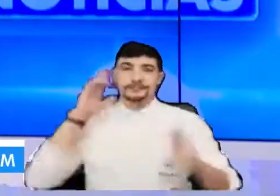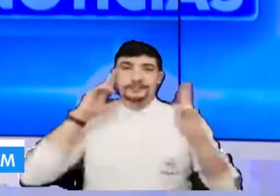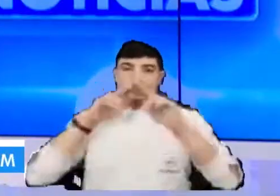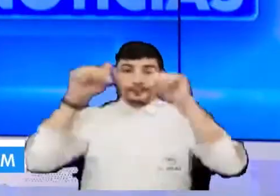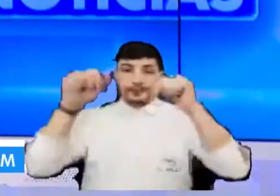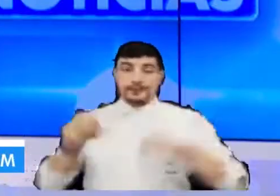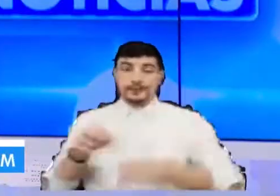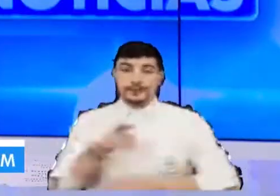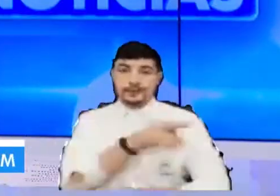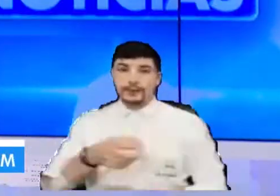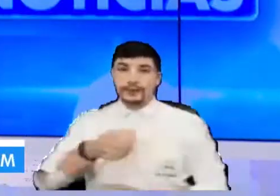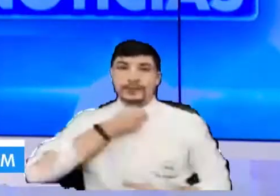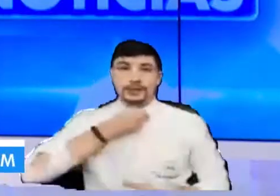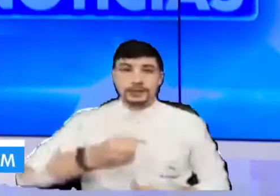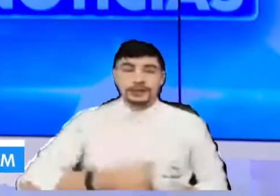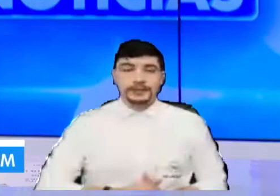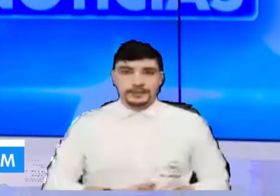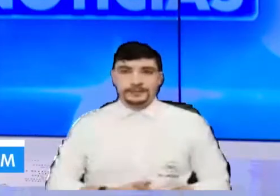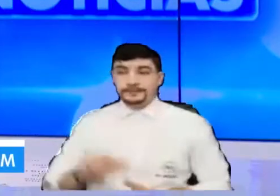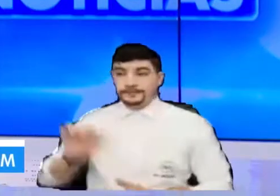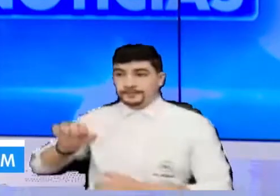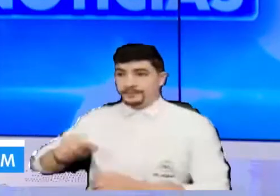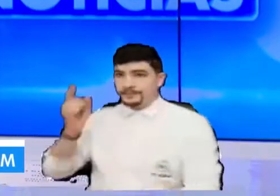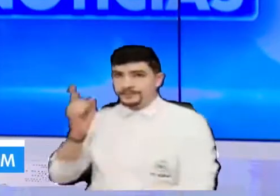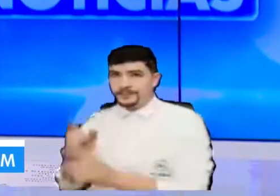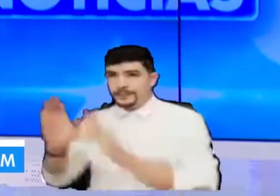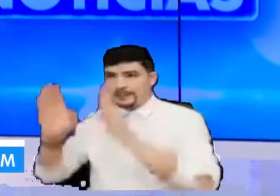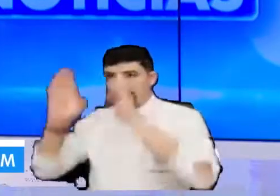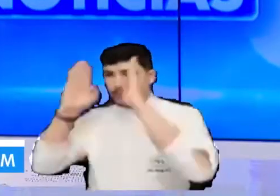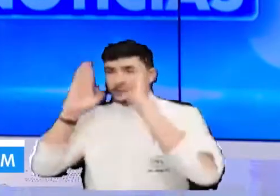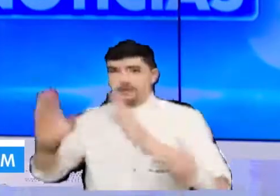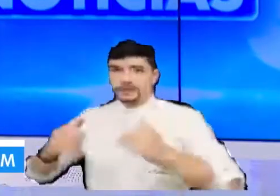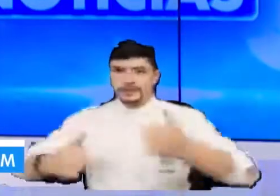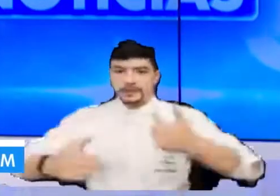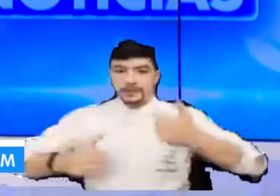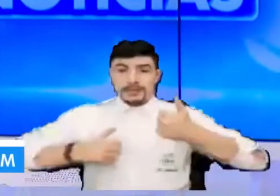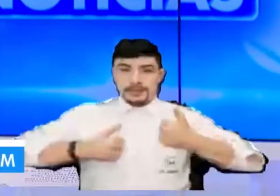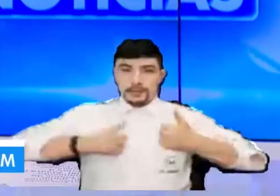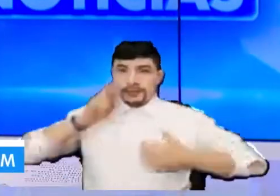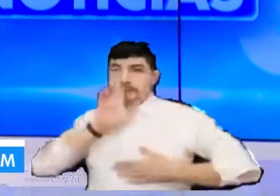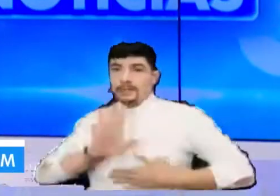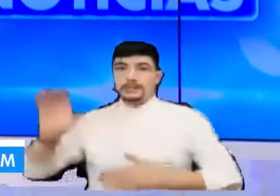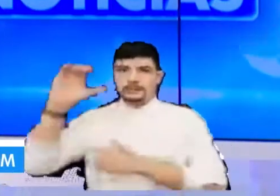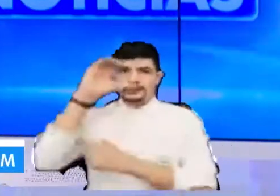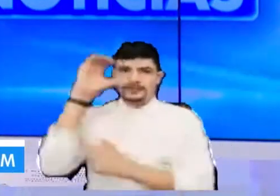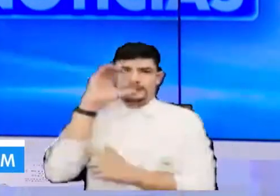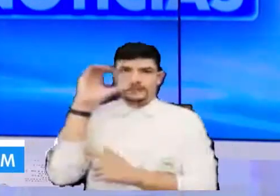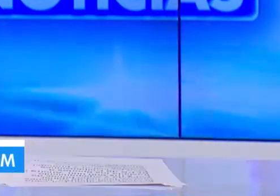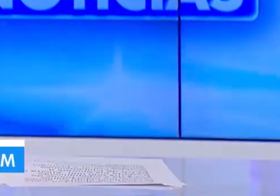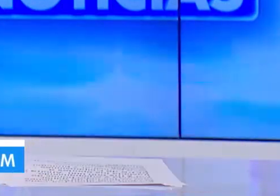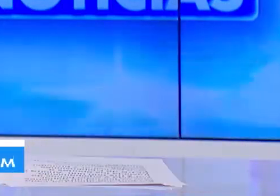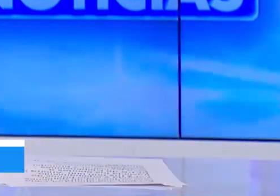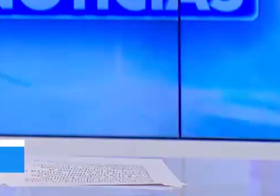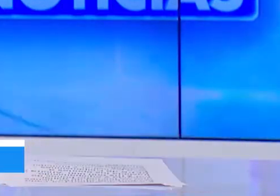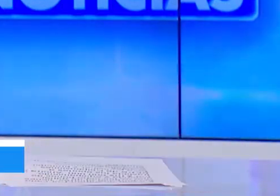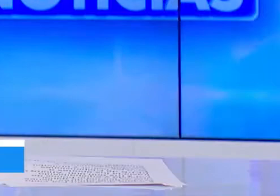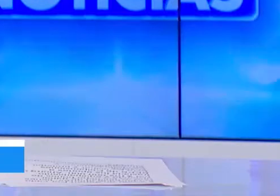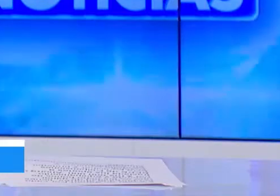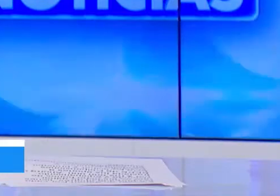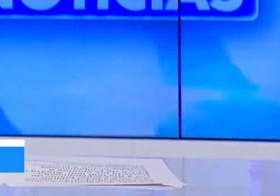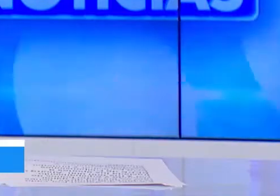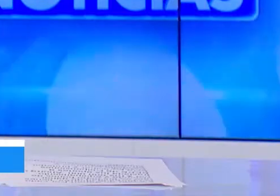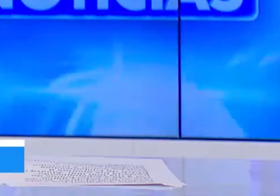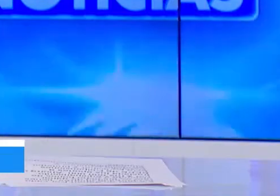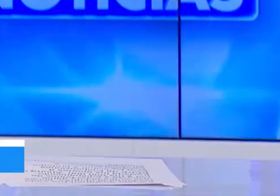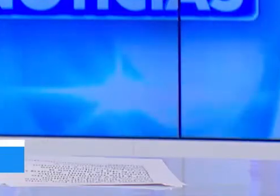Nacional desactivaron dos artefactos explosivos en el Catatumbo. Las cargas explosivas estarían ubicadas para atentar al parecer a